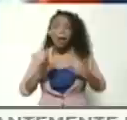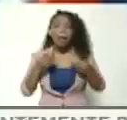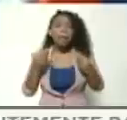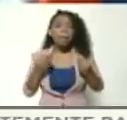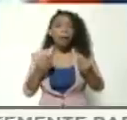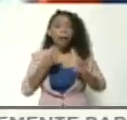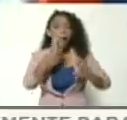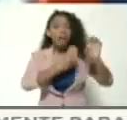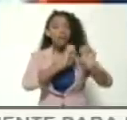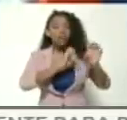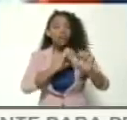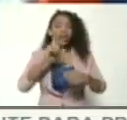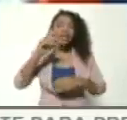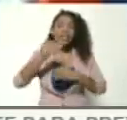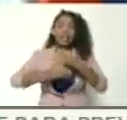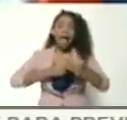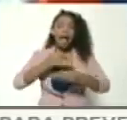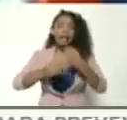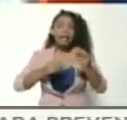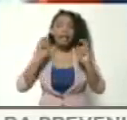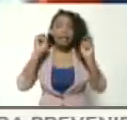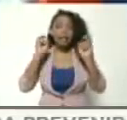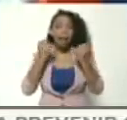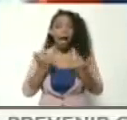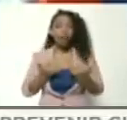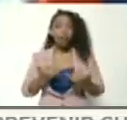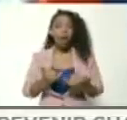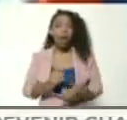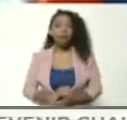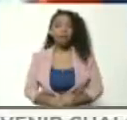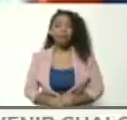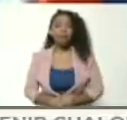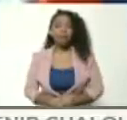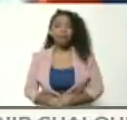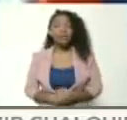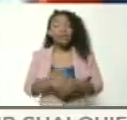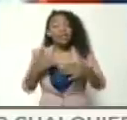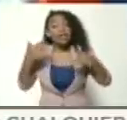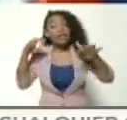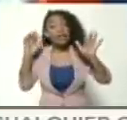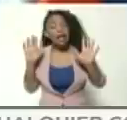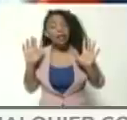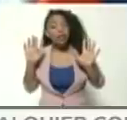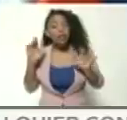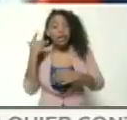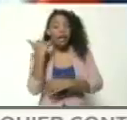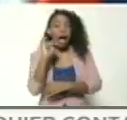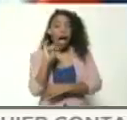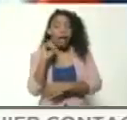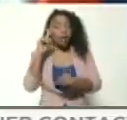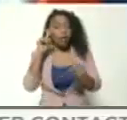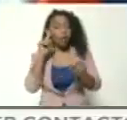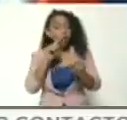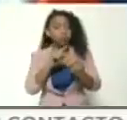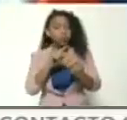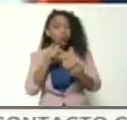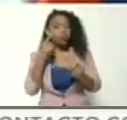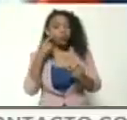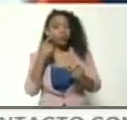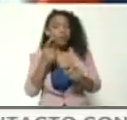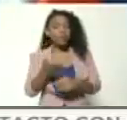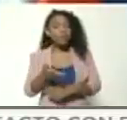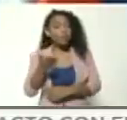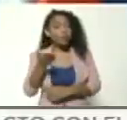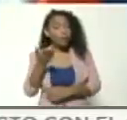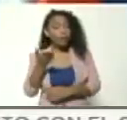la evaluación que realiza en la fase actual. En caso de que exista alguna observación